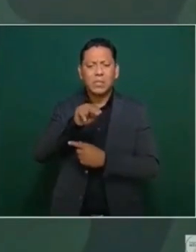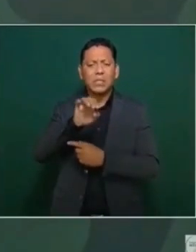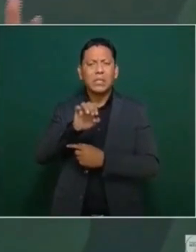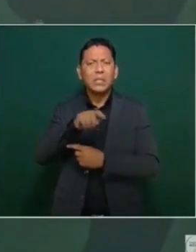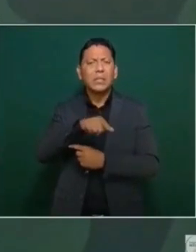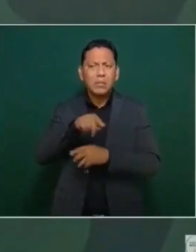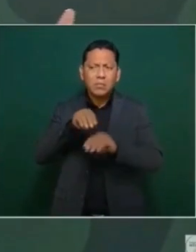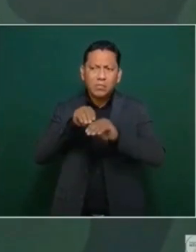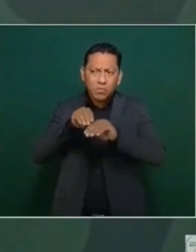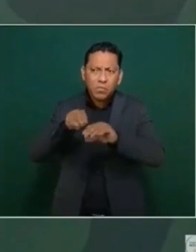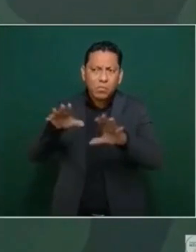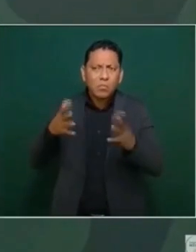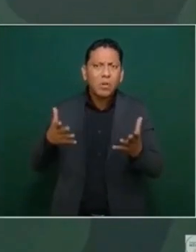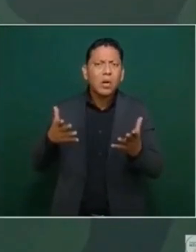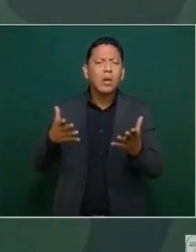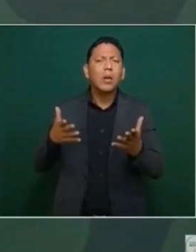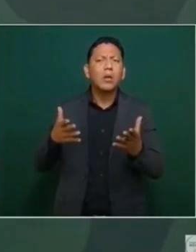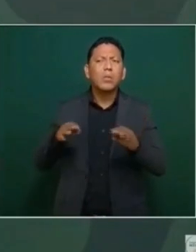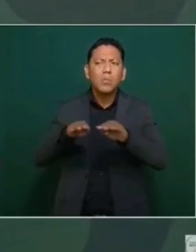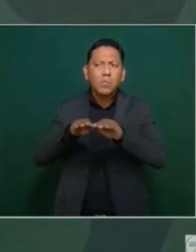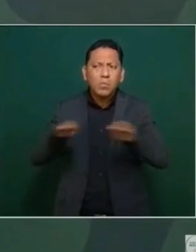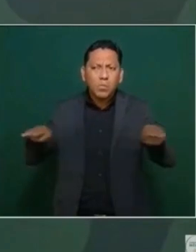este método democrático